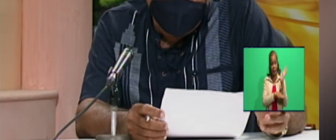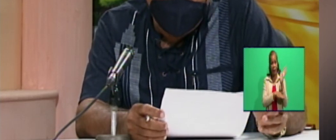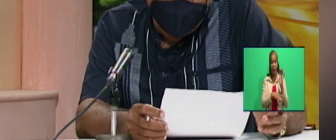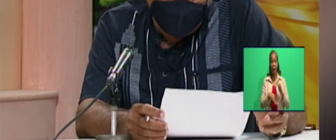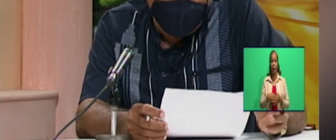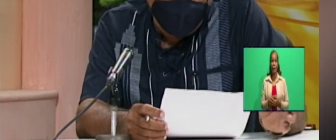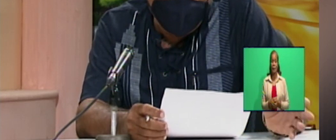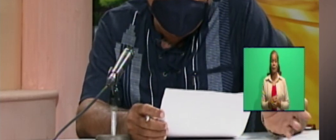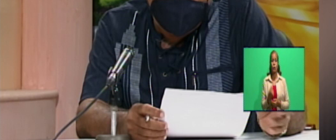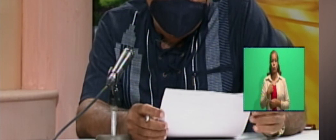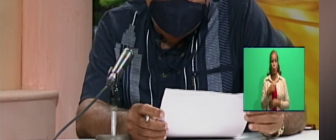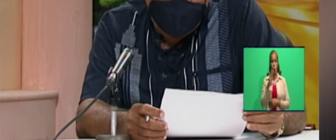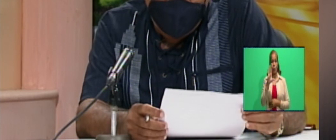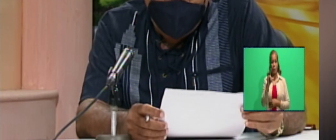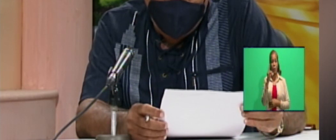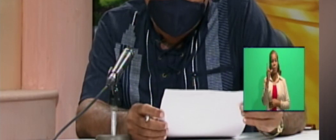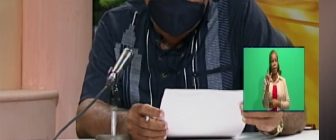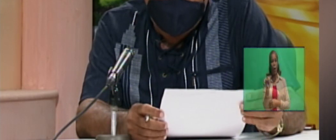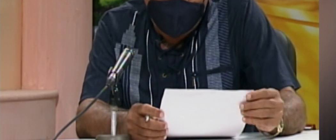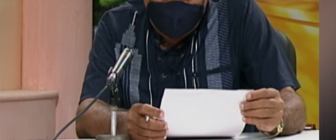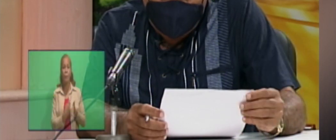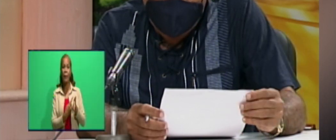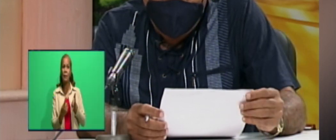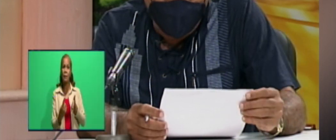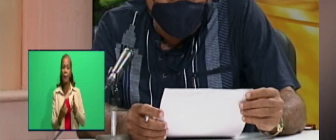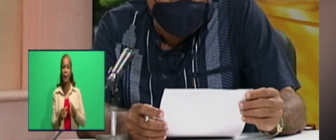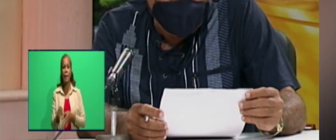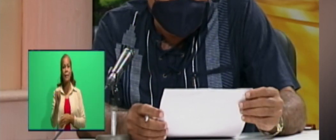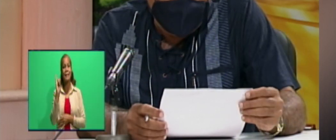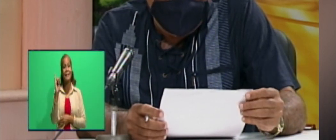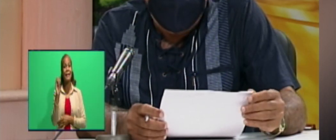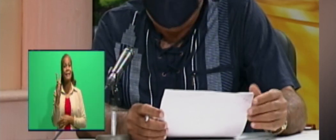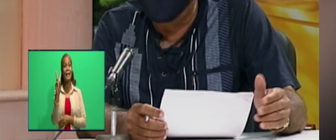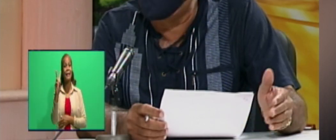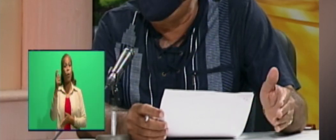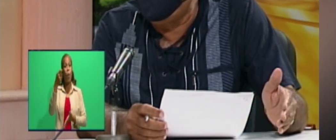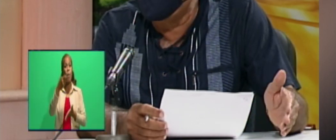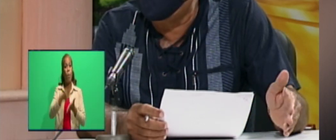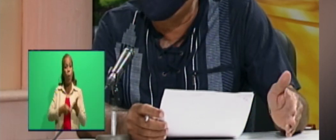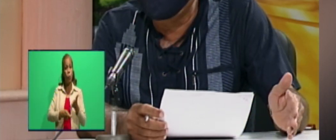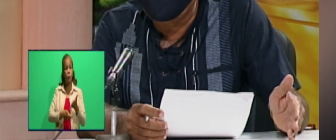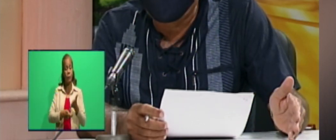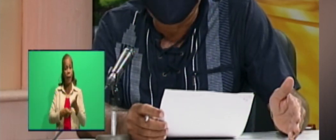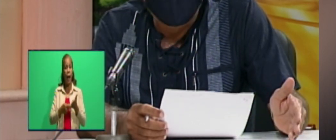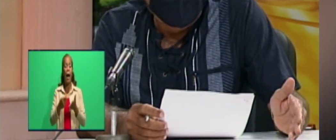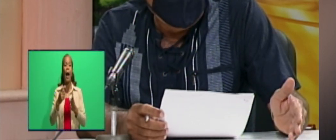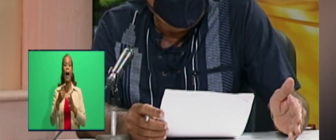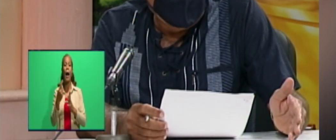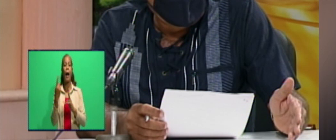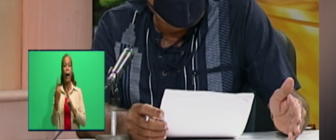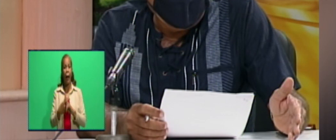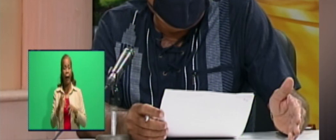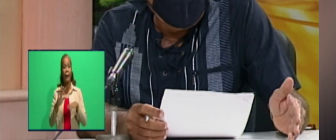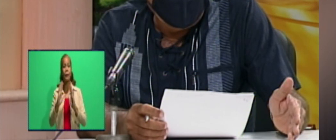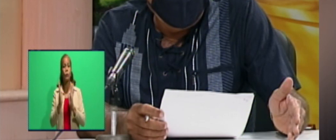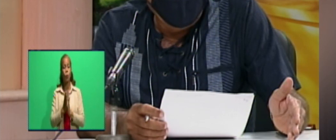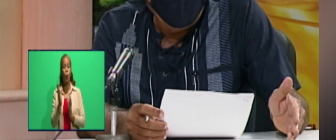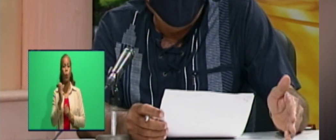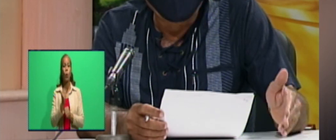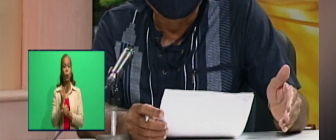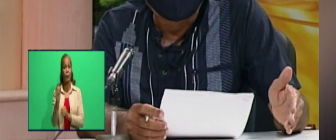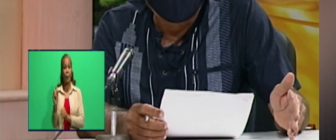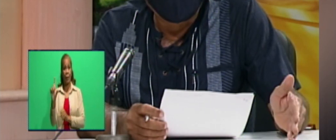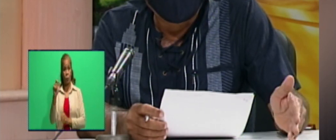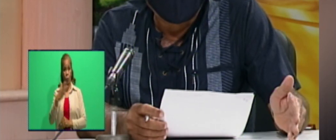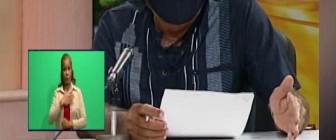comento que en la última semana se han aplicado 62 multas a los trabajadores por cuenta propia. O ha ido